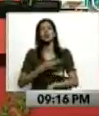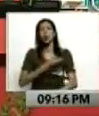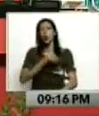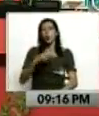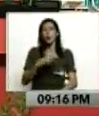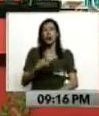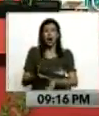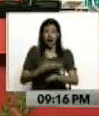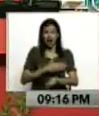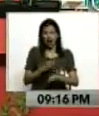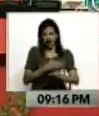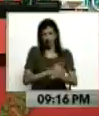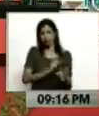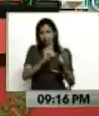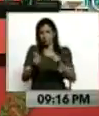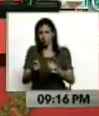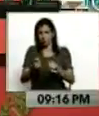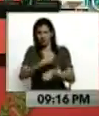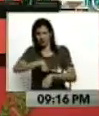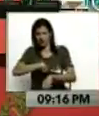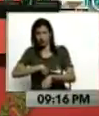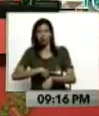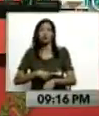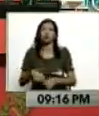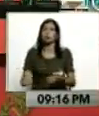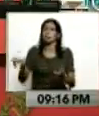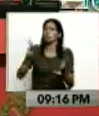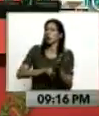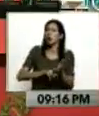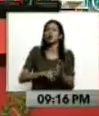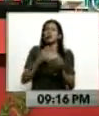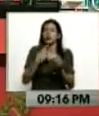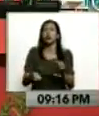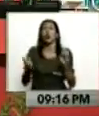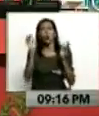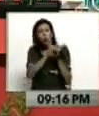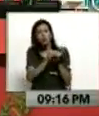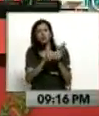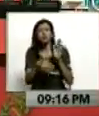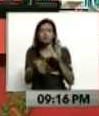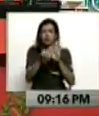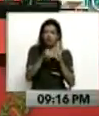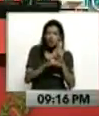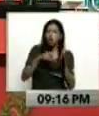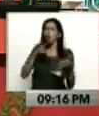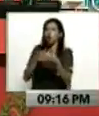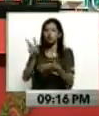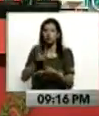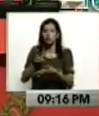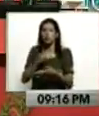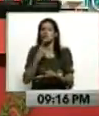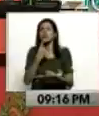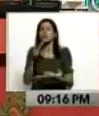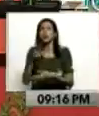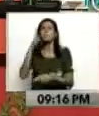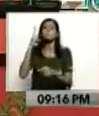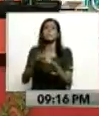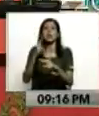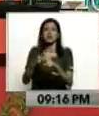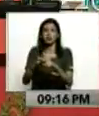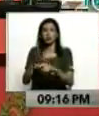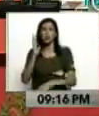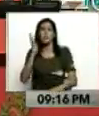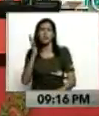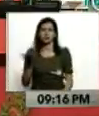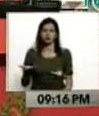irse con su odio hacia Venezuela y a nuestra Patria y a nuestra gente ratifica el decreto donde Venezuela es una amenaza